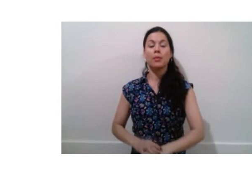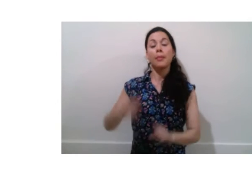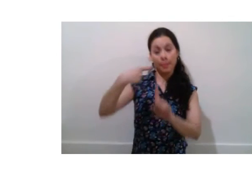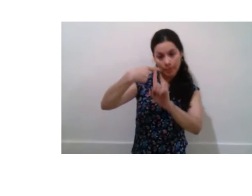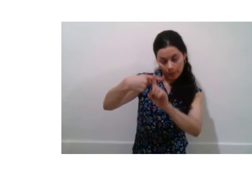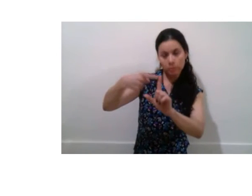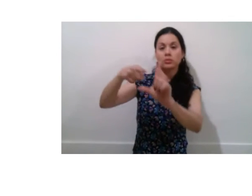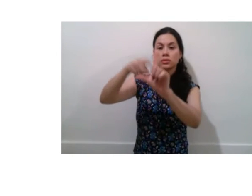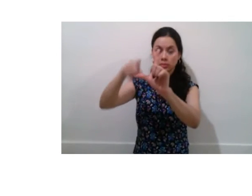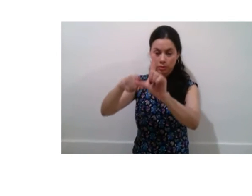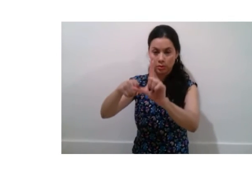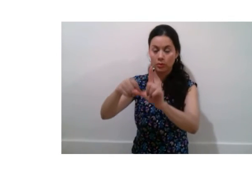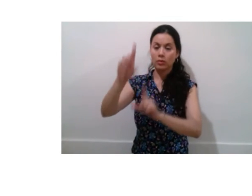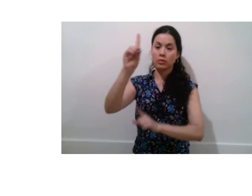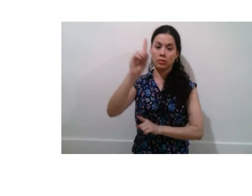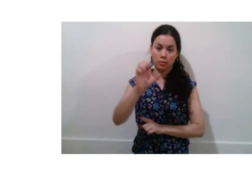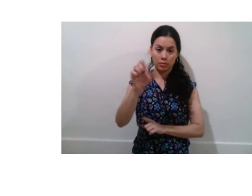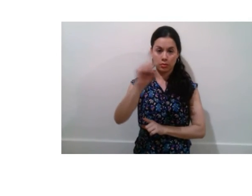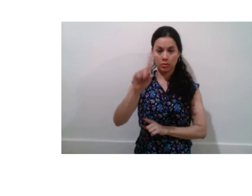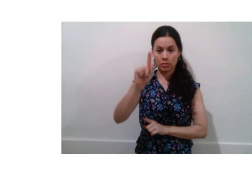más el ángulo de desfase.